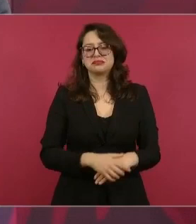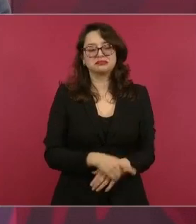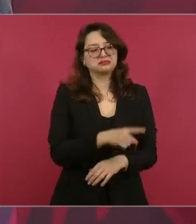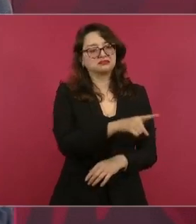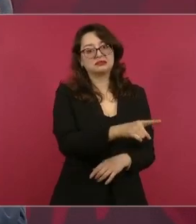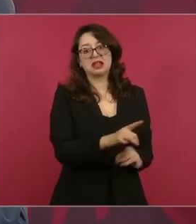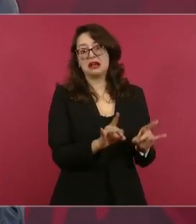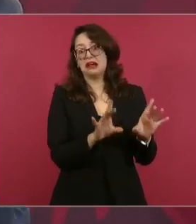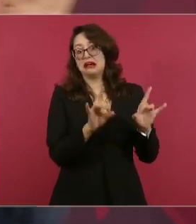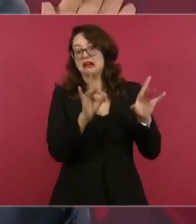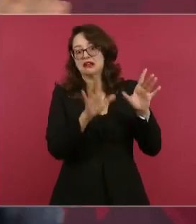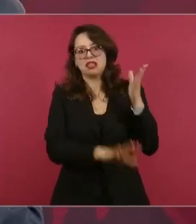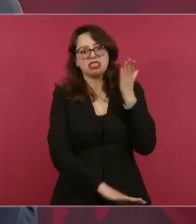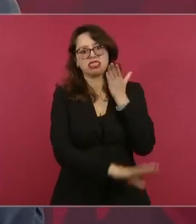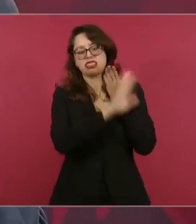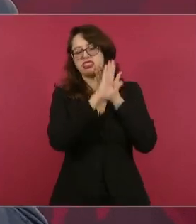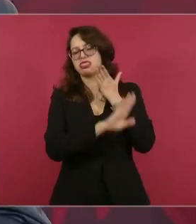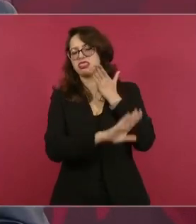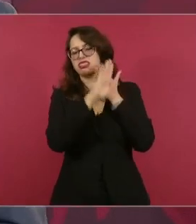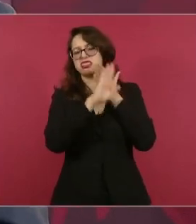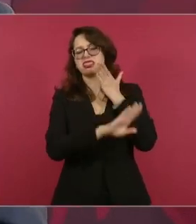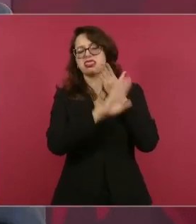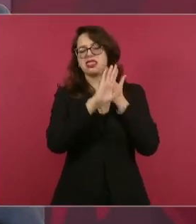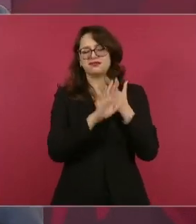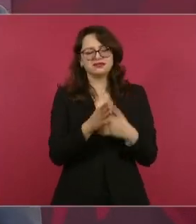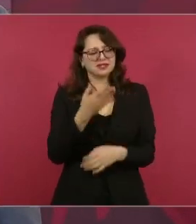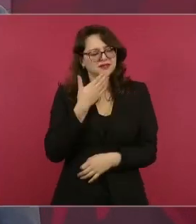pero tenemos un escudo